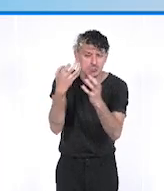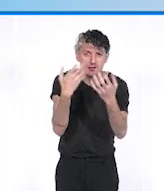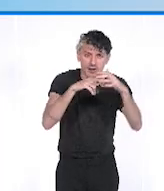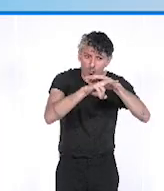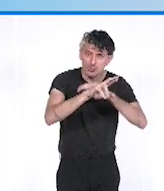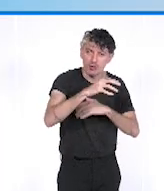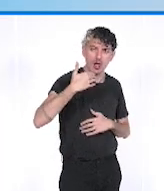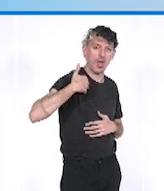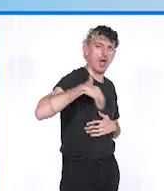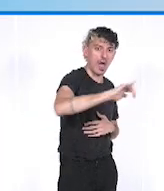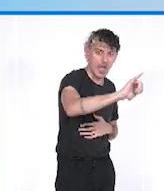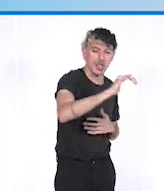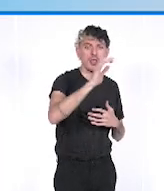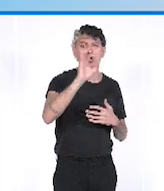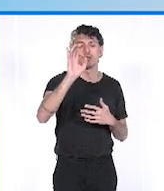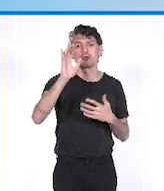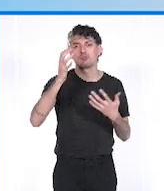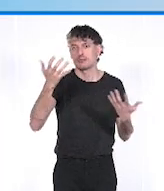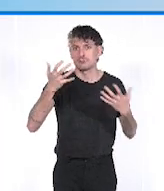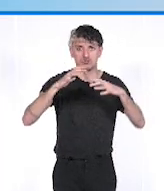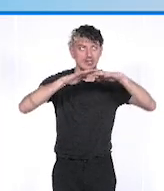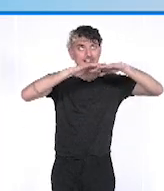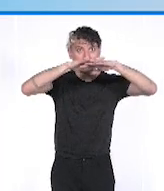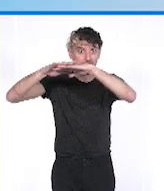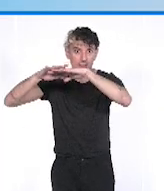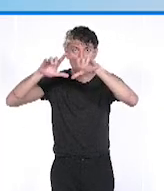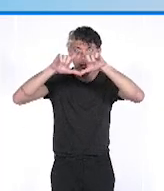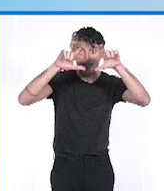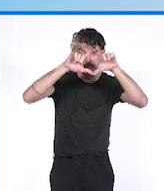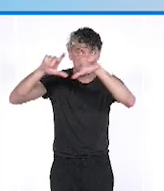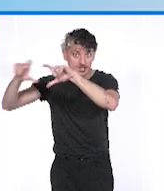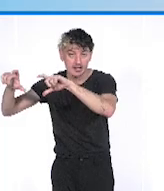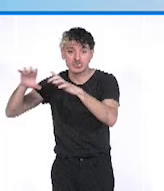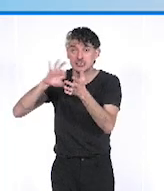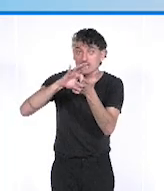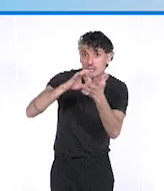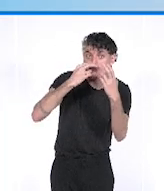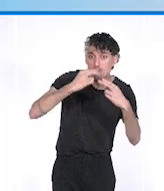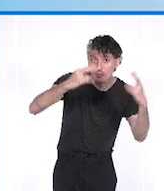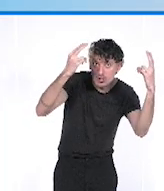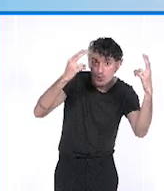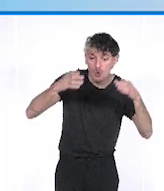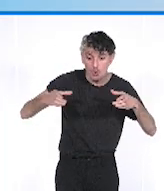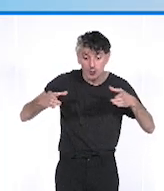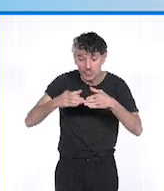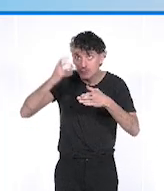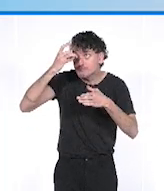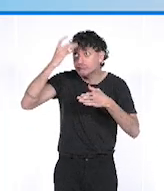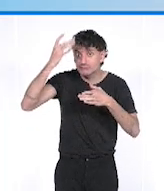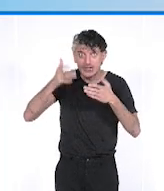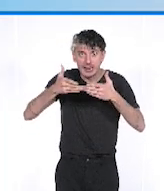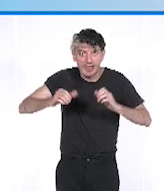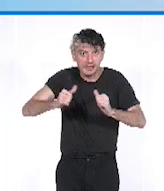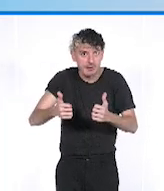existentes tanto del tejido empresarial como servicios públicos como como iniciativas comunitarias y luego hemos hecho un